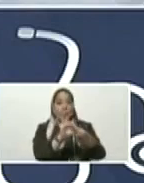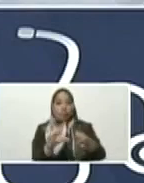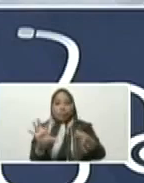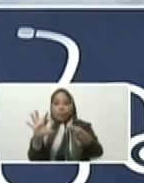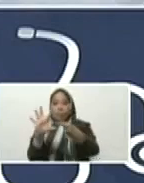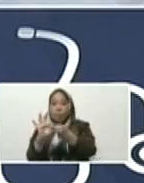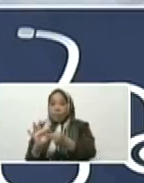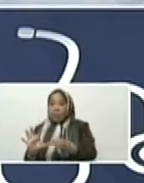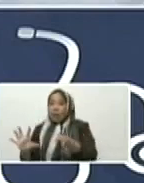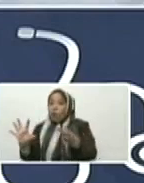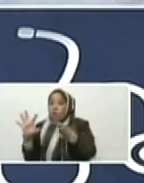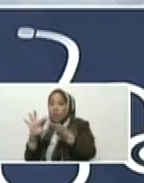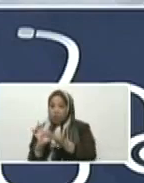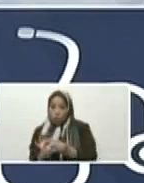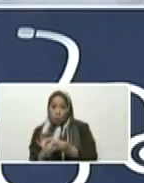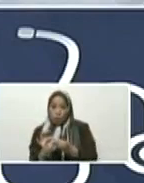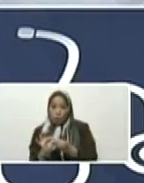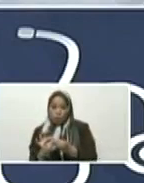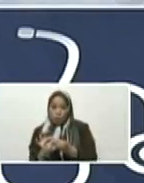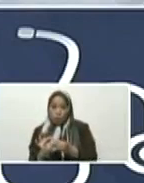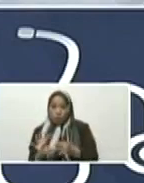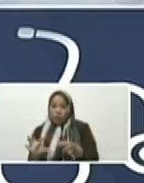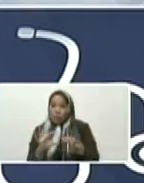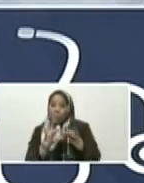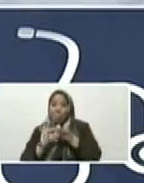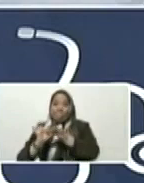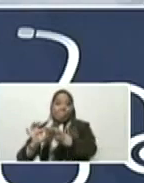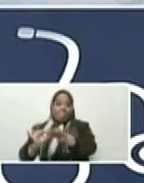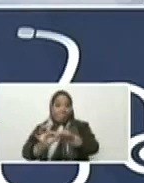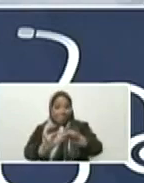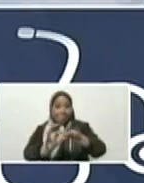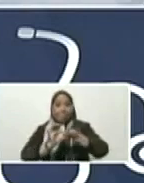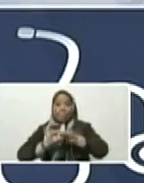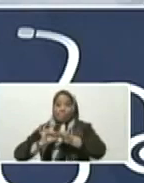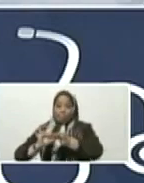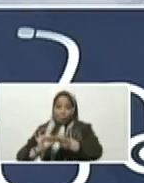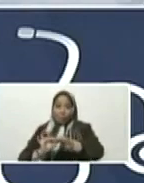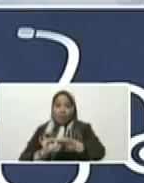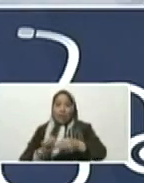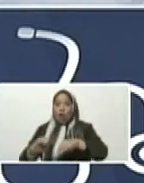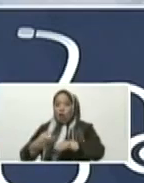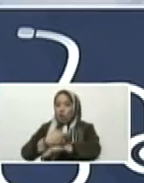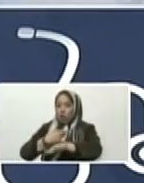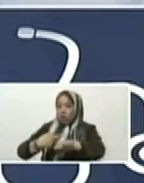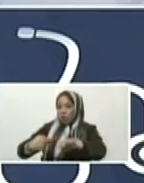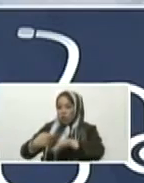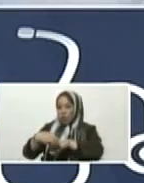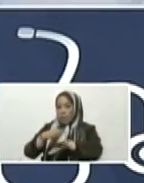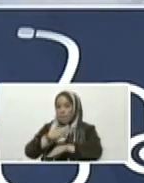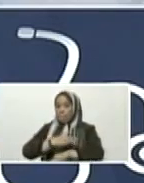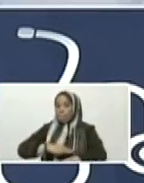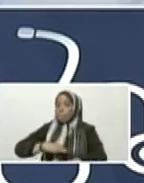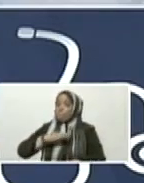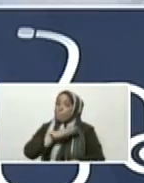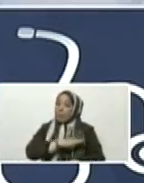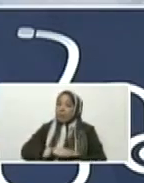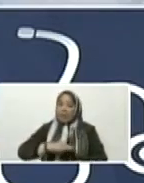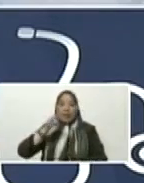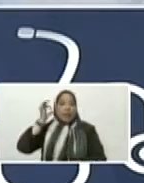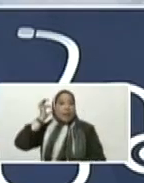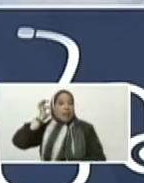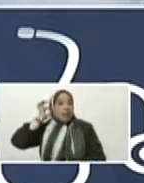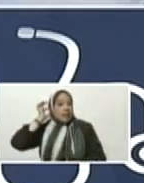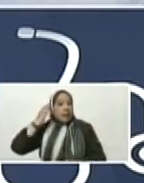bien, bien, bien. Gobernador León Heredia, ministra